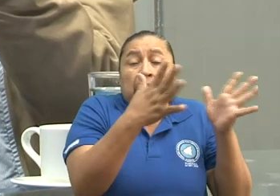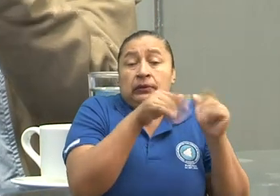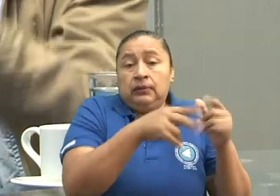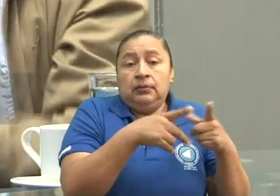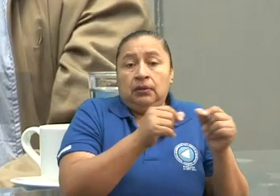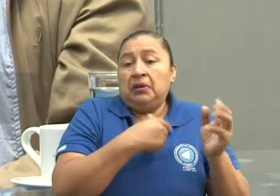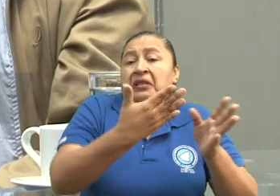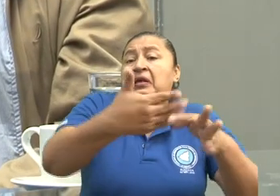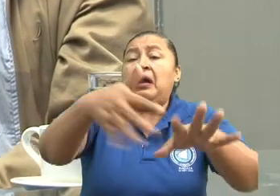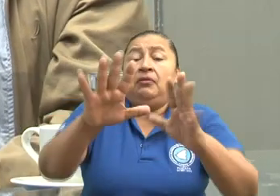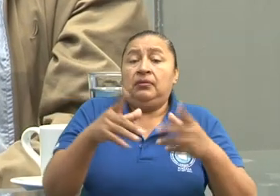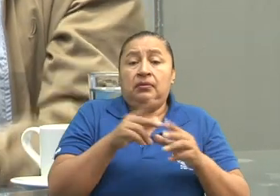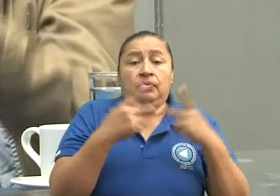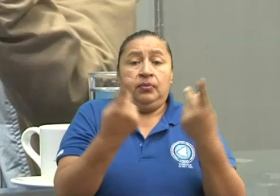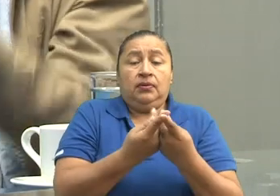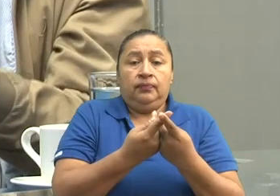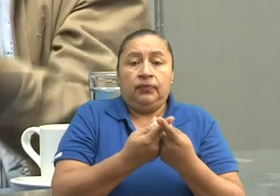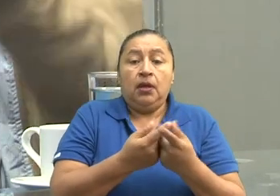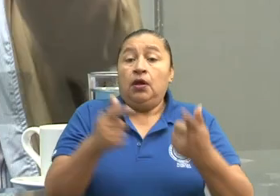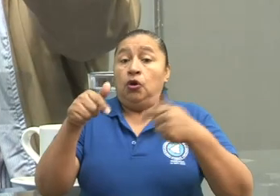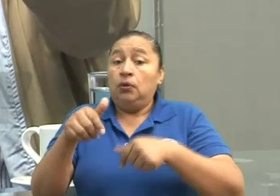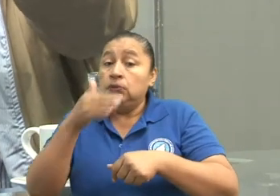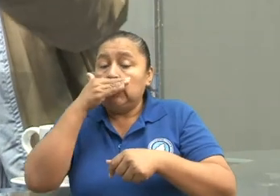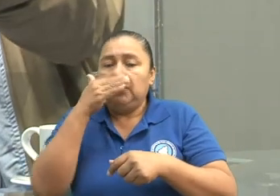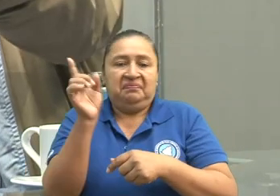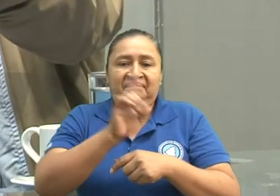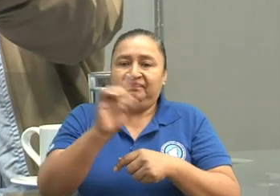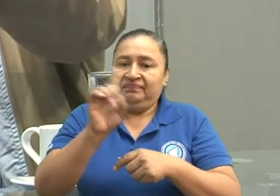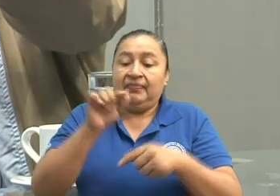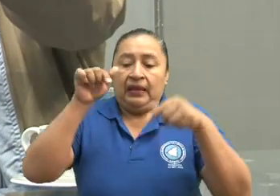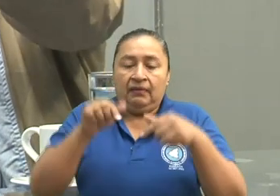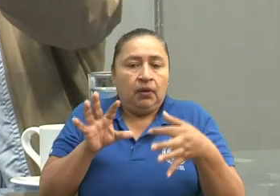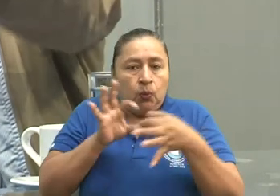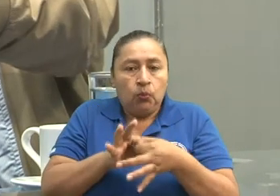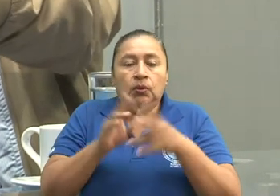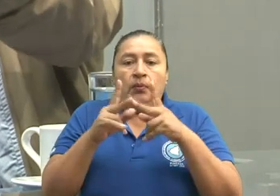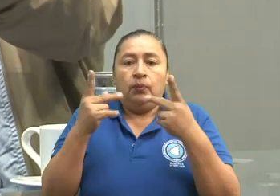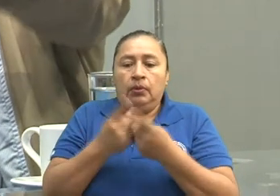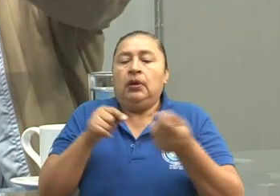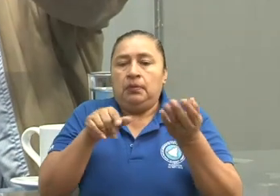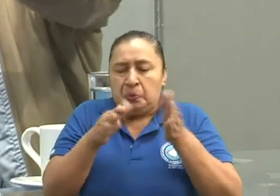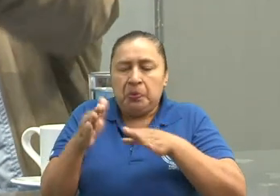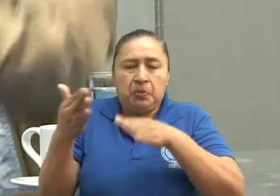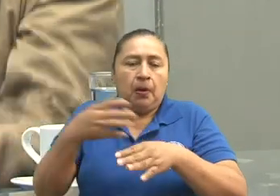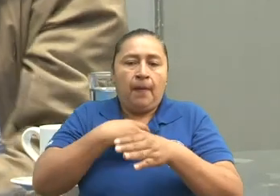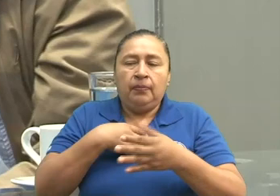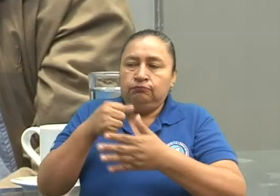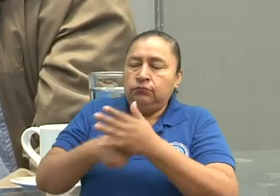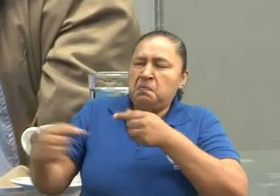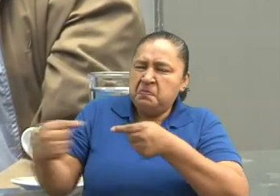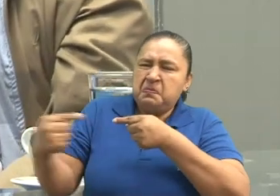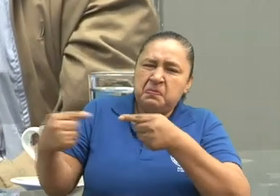Abandonando al pueblo. En cambio, los sandinistas estaban junto al pueblo y caían combatiendo contra la